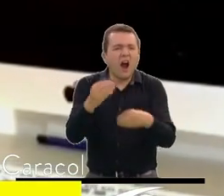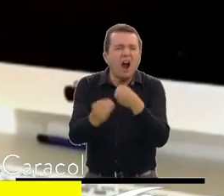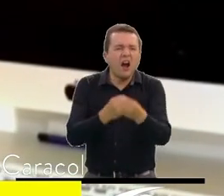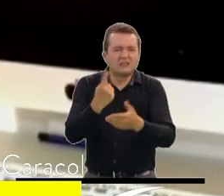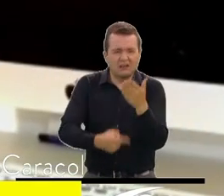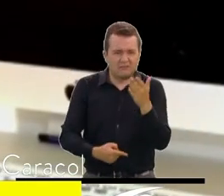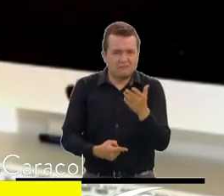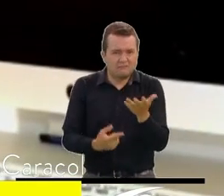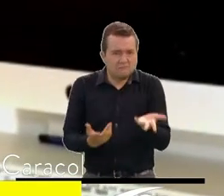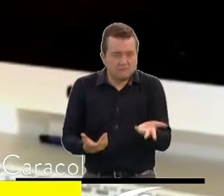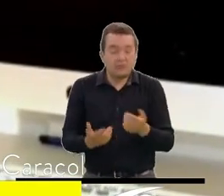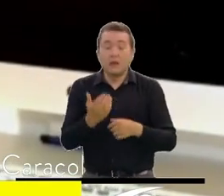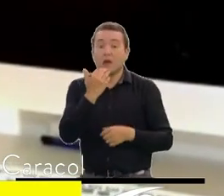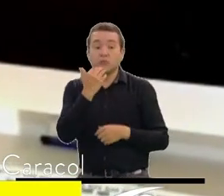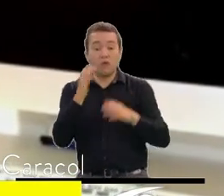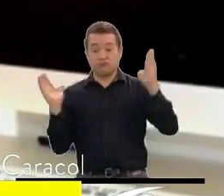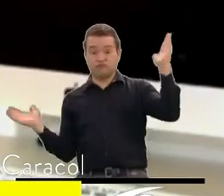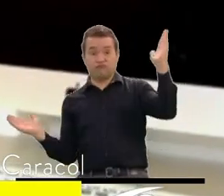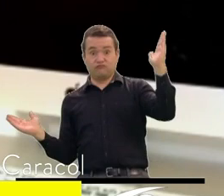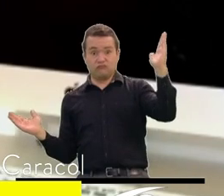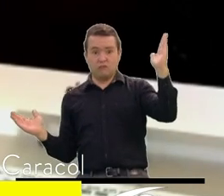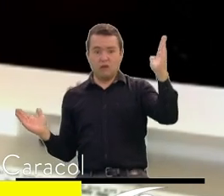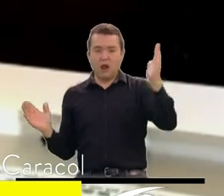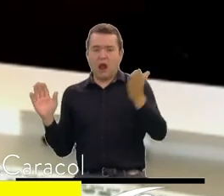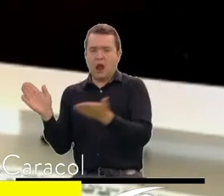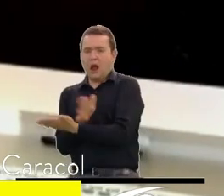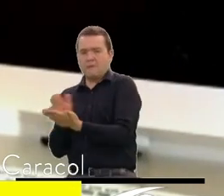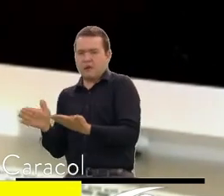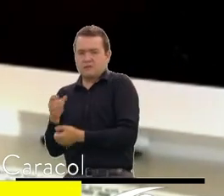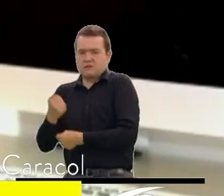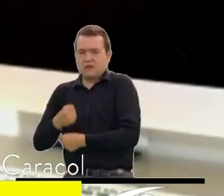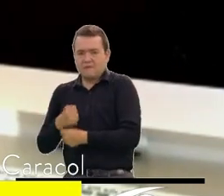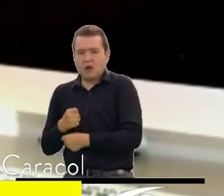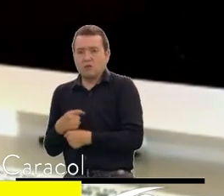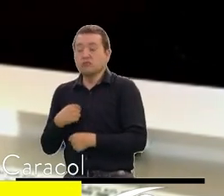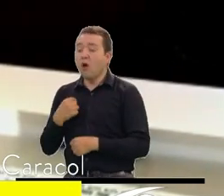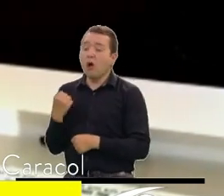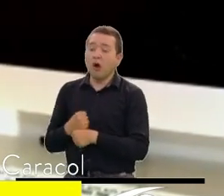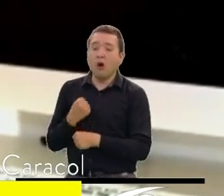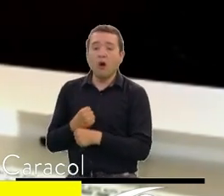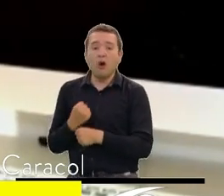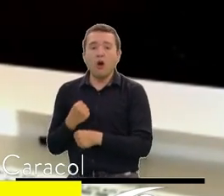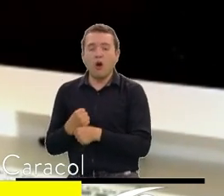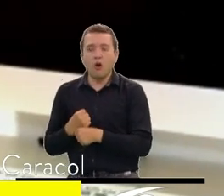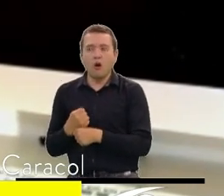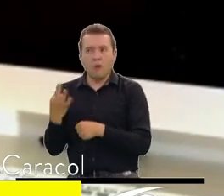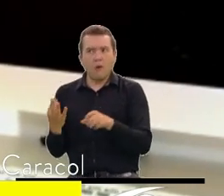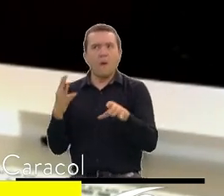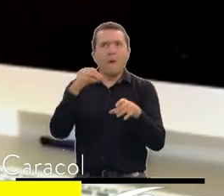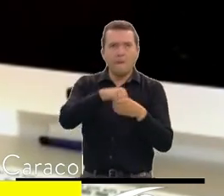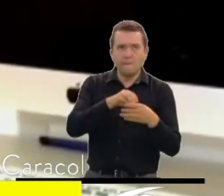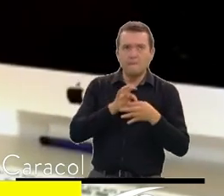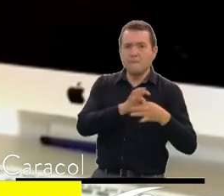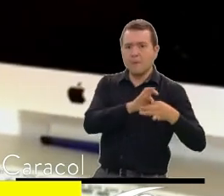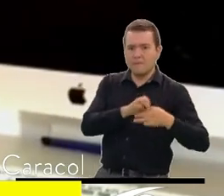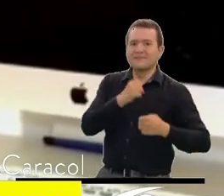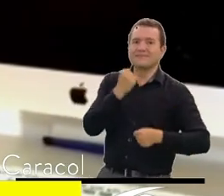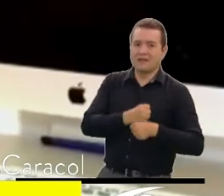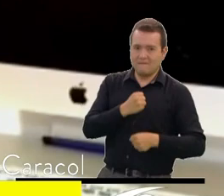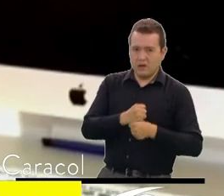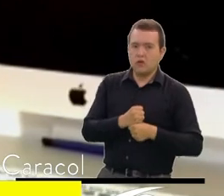por fuera de su horario laboral, sufre un accidente desempeñando labores propias de su trabajo, necesariamente